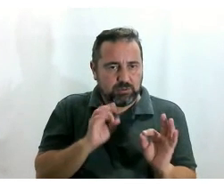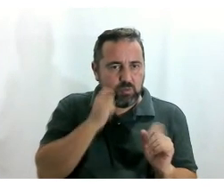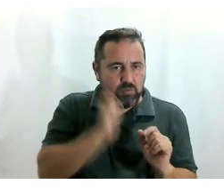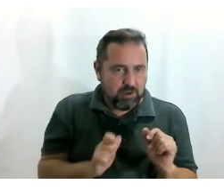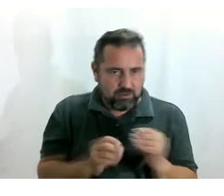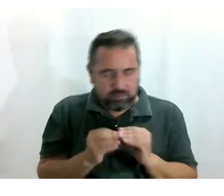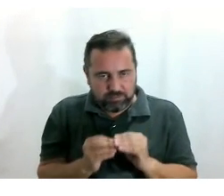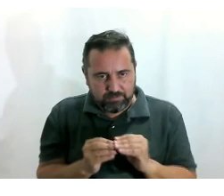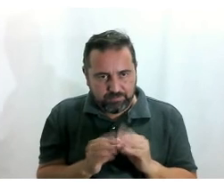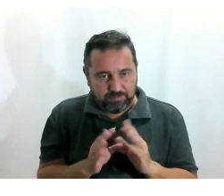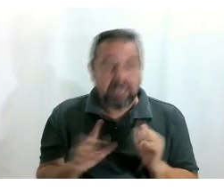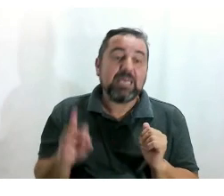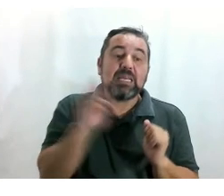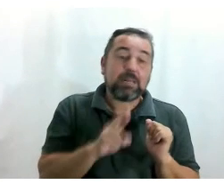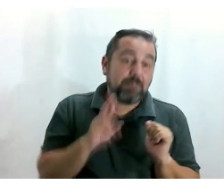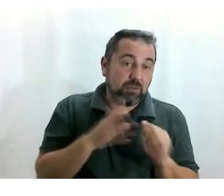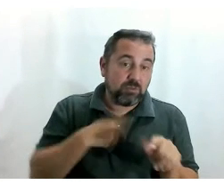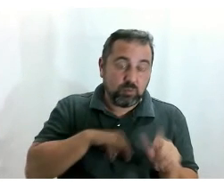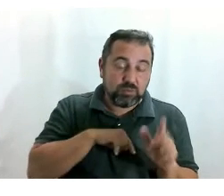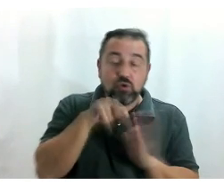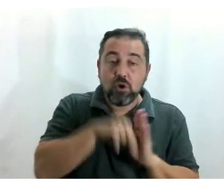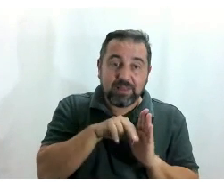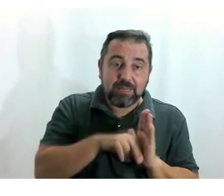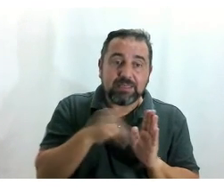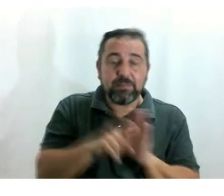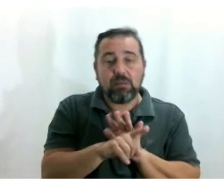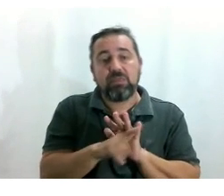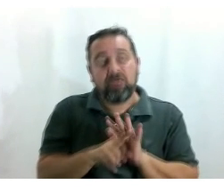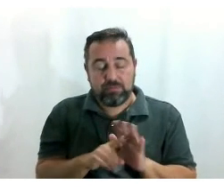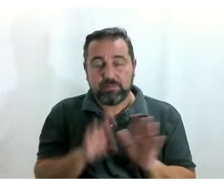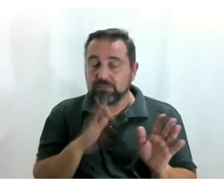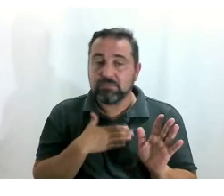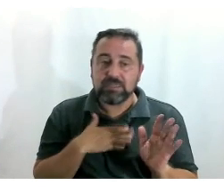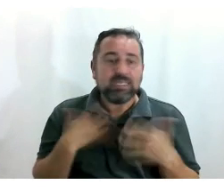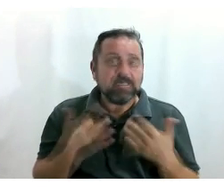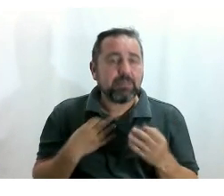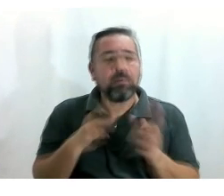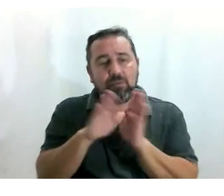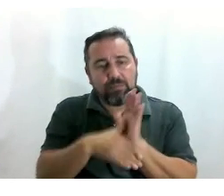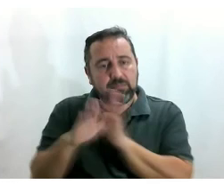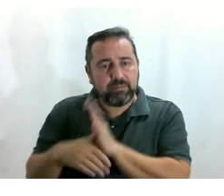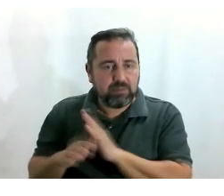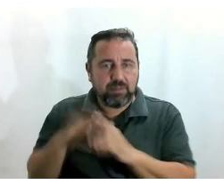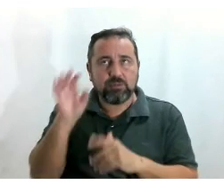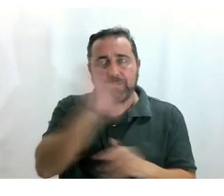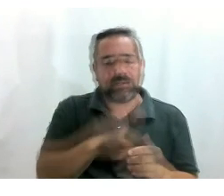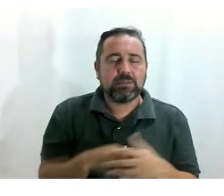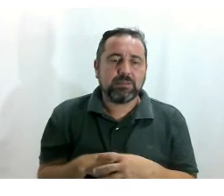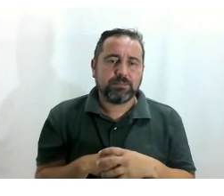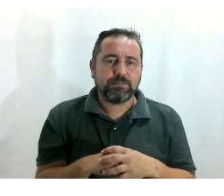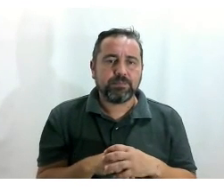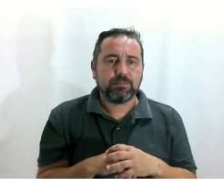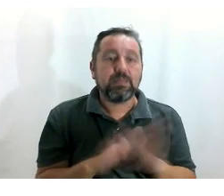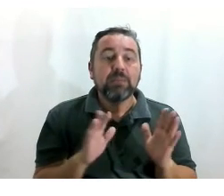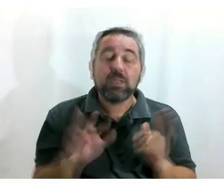humanos. Y repito, creo que nuestra normativa siempre se va a quedar por detrás, desgraciadamente, siempre iremos por detrás de otros países.